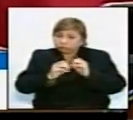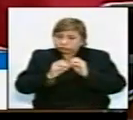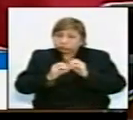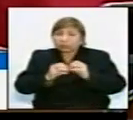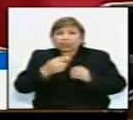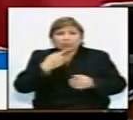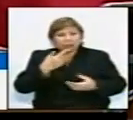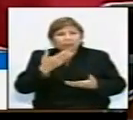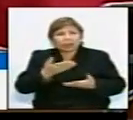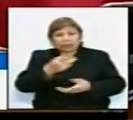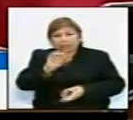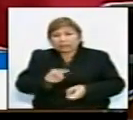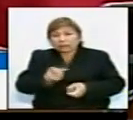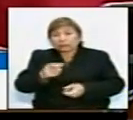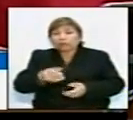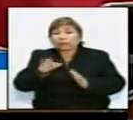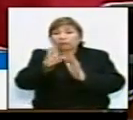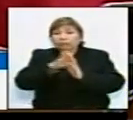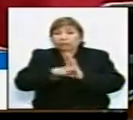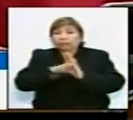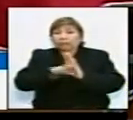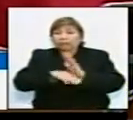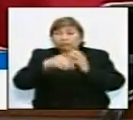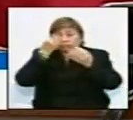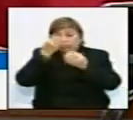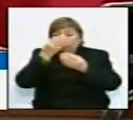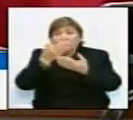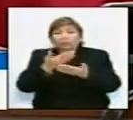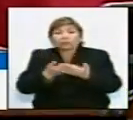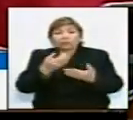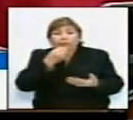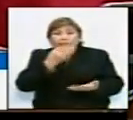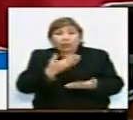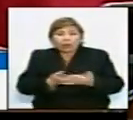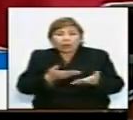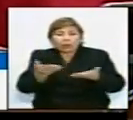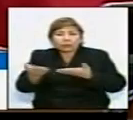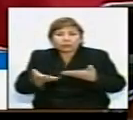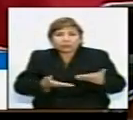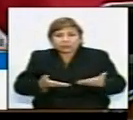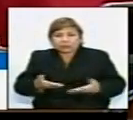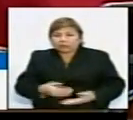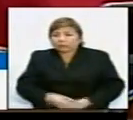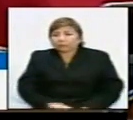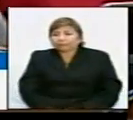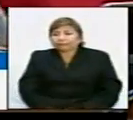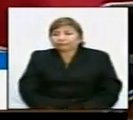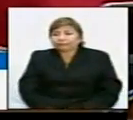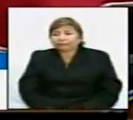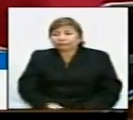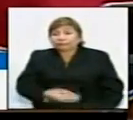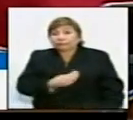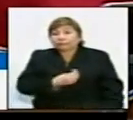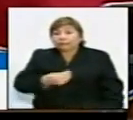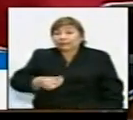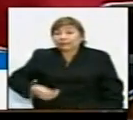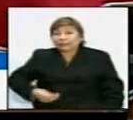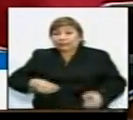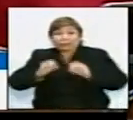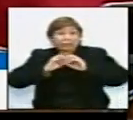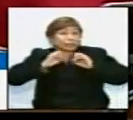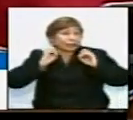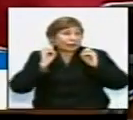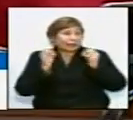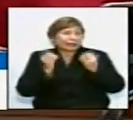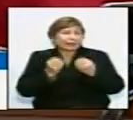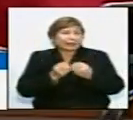acceso a información les resta también la posibilidad de tener acceso a servicios. Entonces, el Ministerio tiene que organizarse de